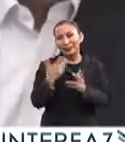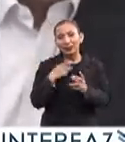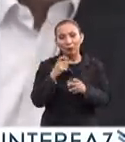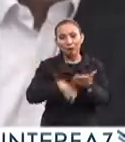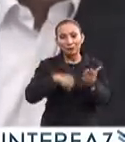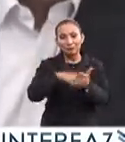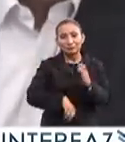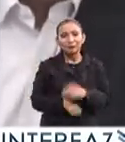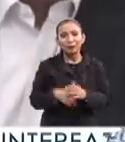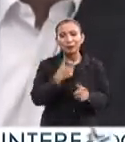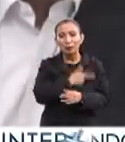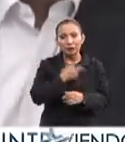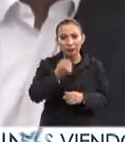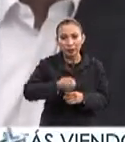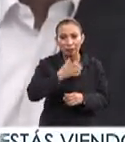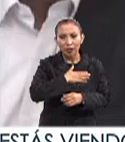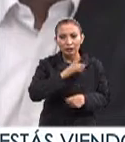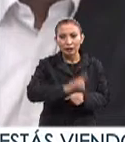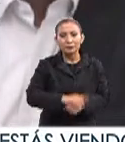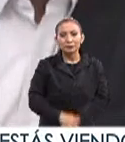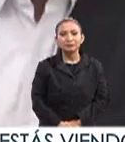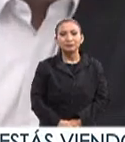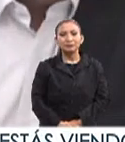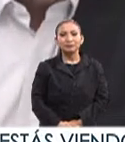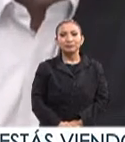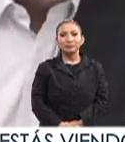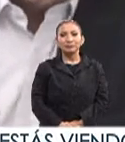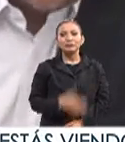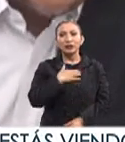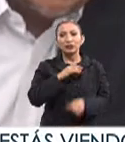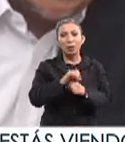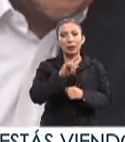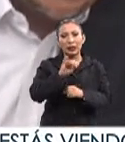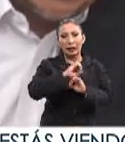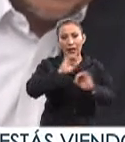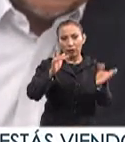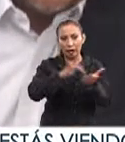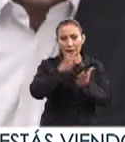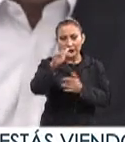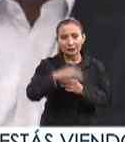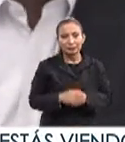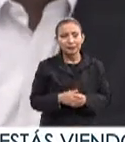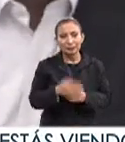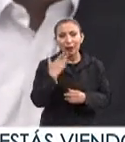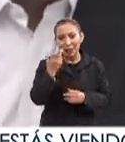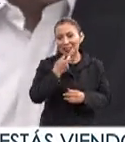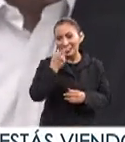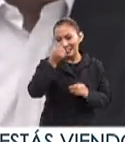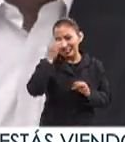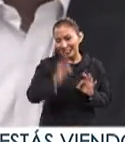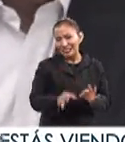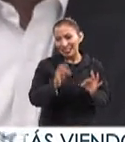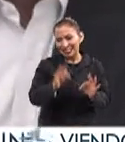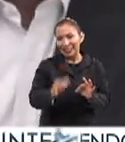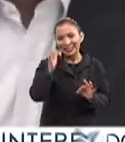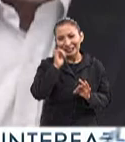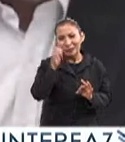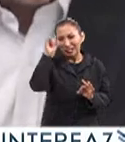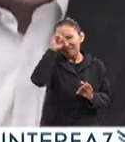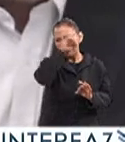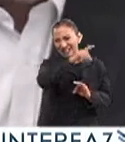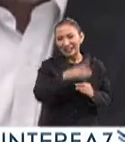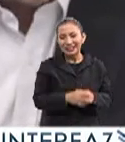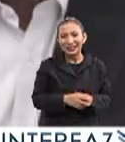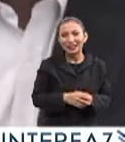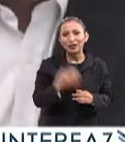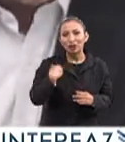estas correcciones. Es un placer saludarte. Muy buenos días. Buenos días, Omar. Claro, gracias. Está bien la pronunciación. Siempre les cuesta